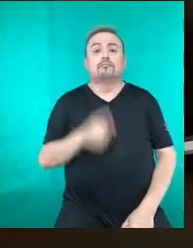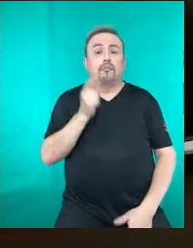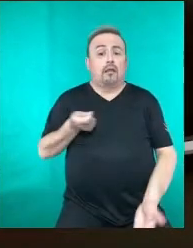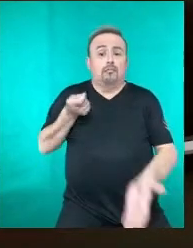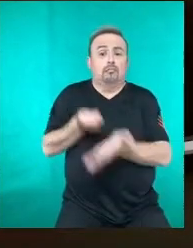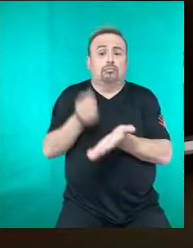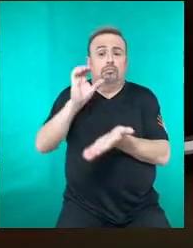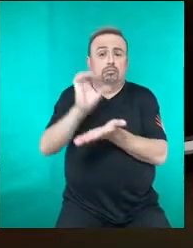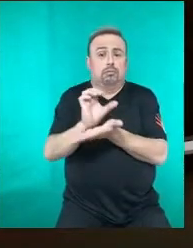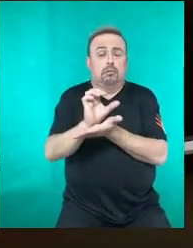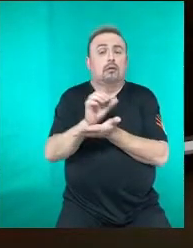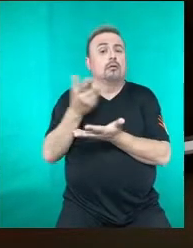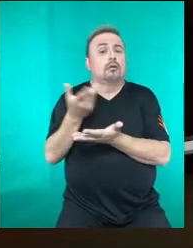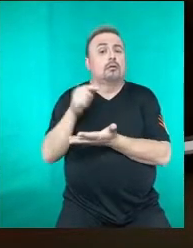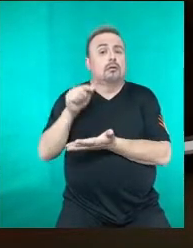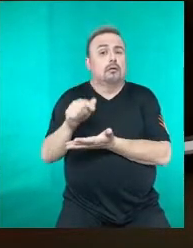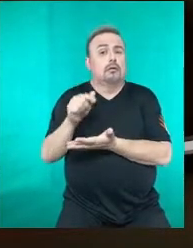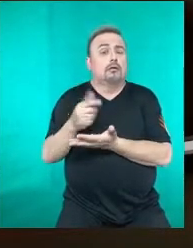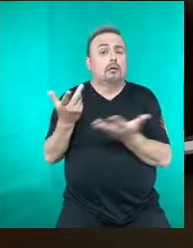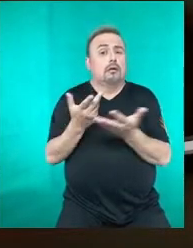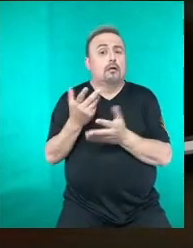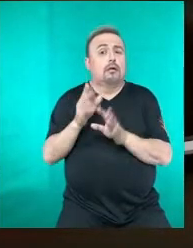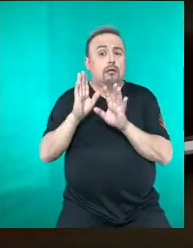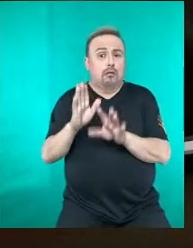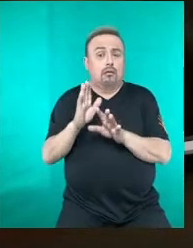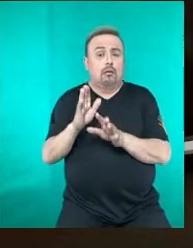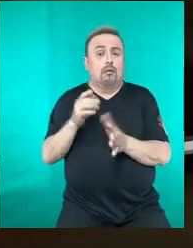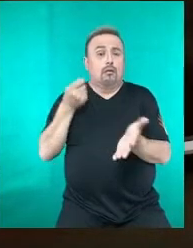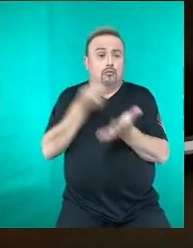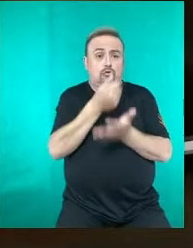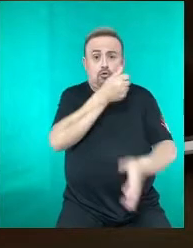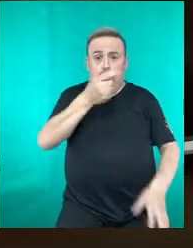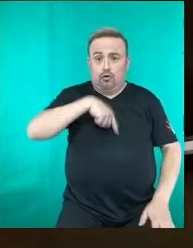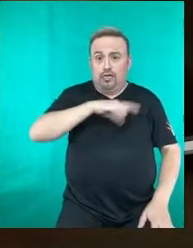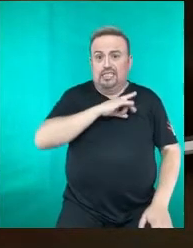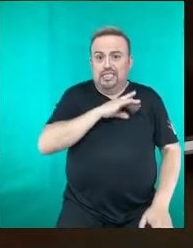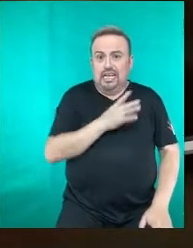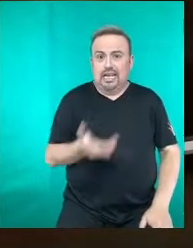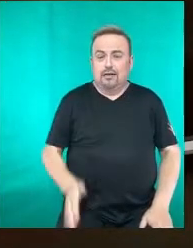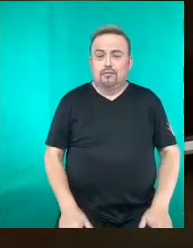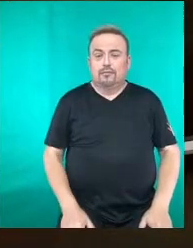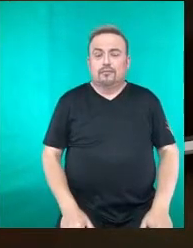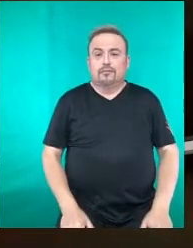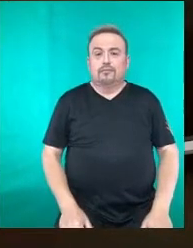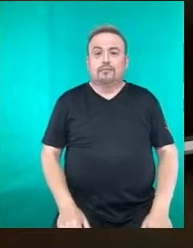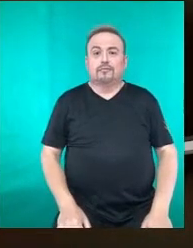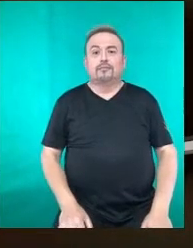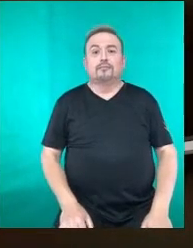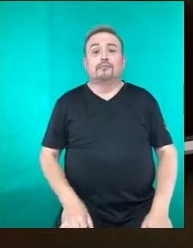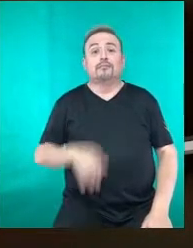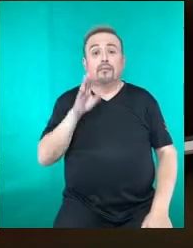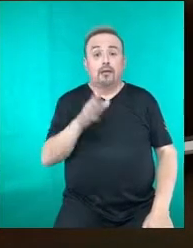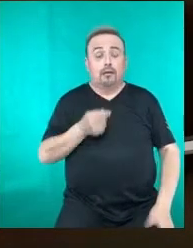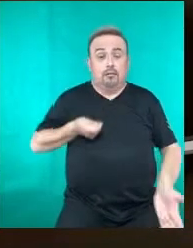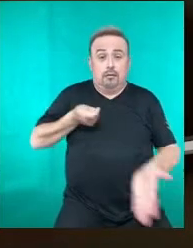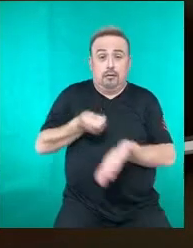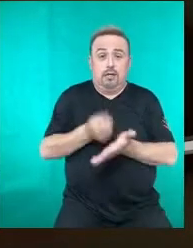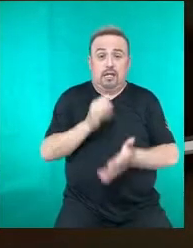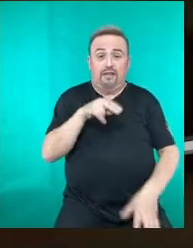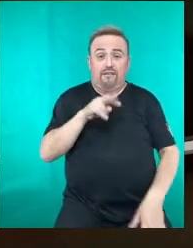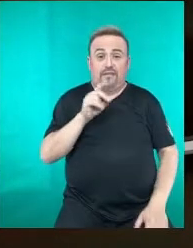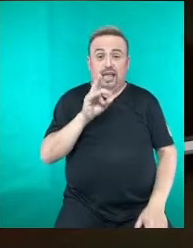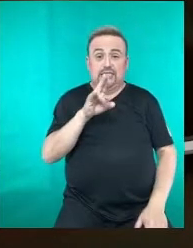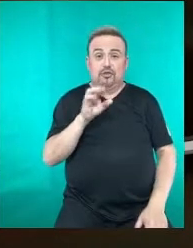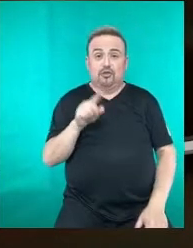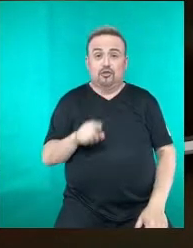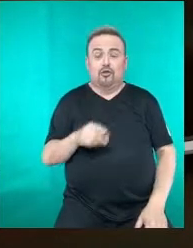¿ya? De manera que en ese caso particular, o la financiamos todos los chilenos, podríamos decir, la inversión no tuvo que ser traspasada a tarifa,